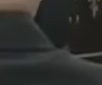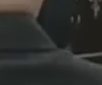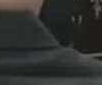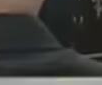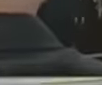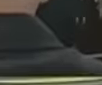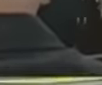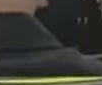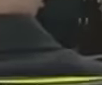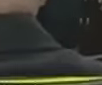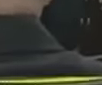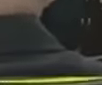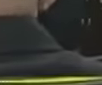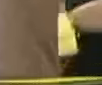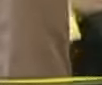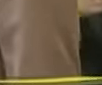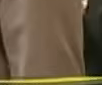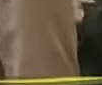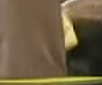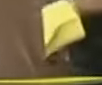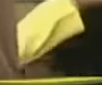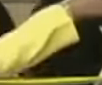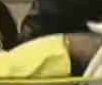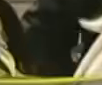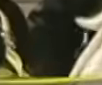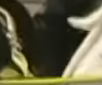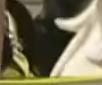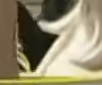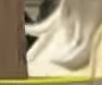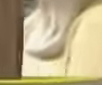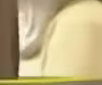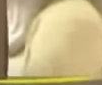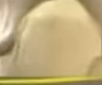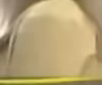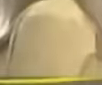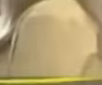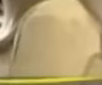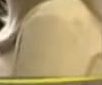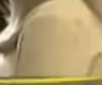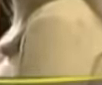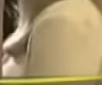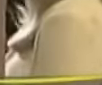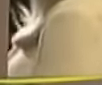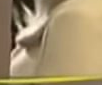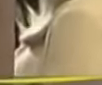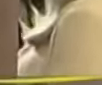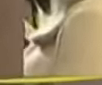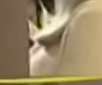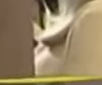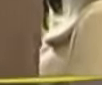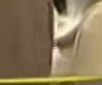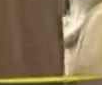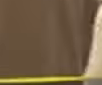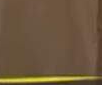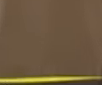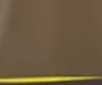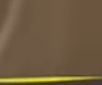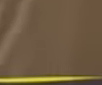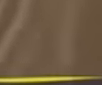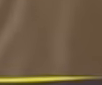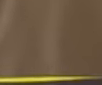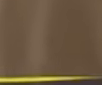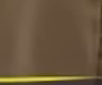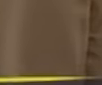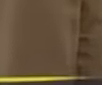de Miraflores. Volviendo al tema de la conversación, de la agenda de esta reunión, las elecciones